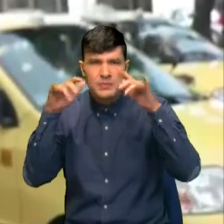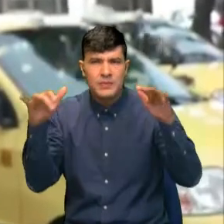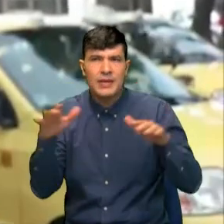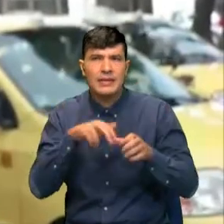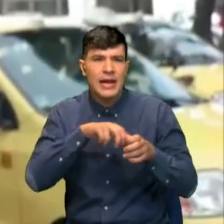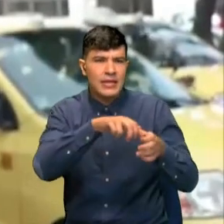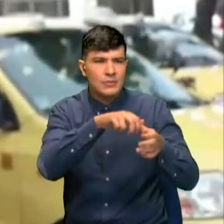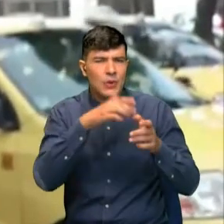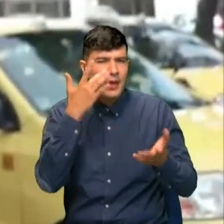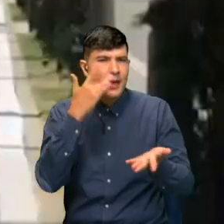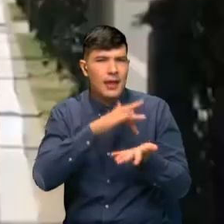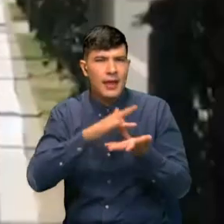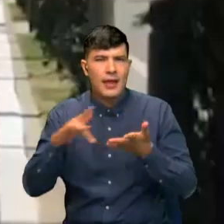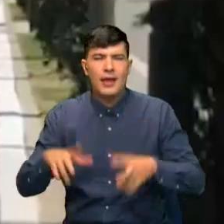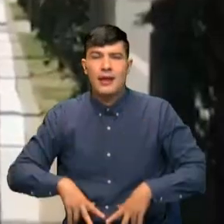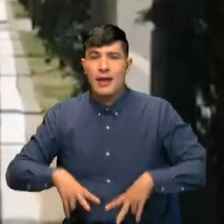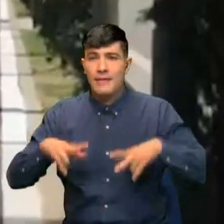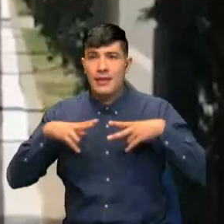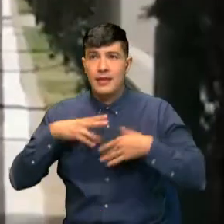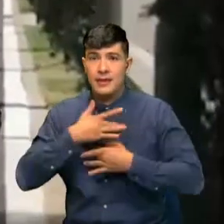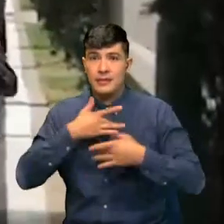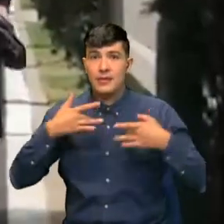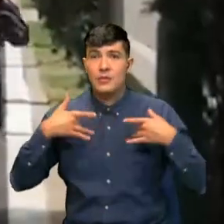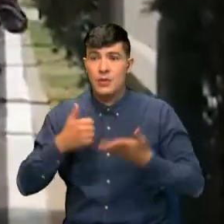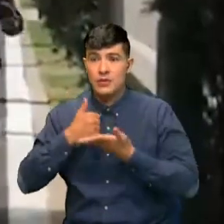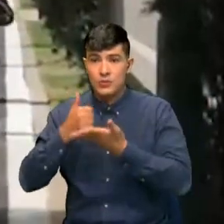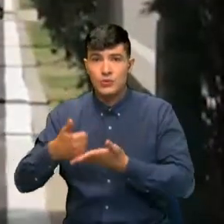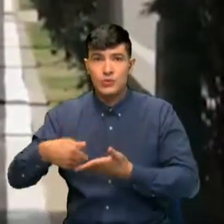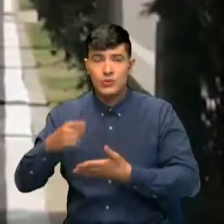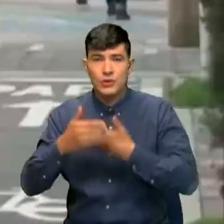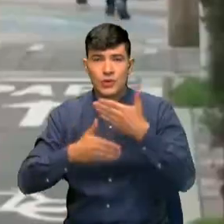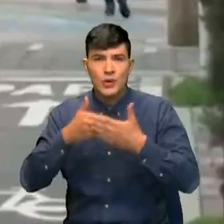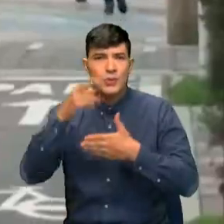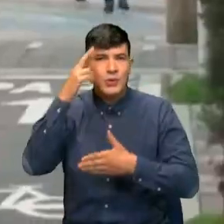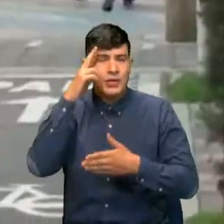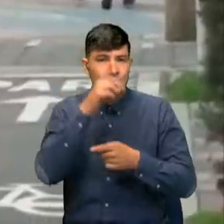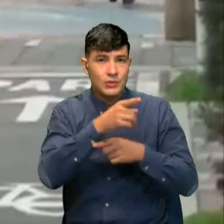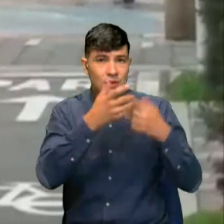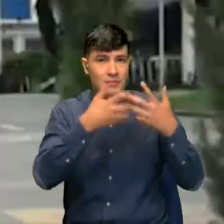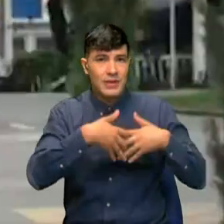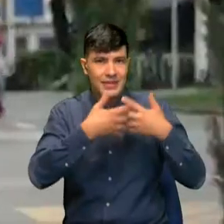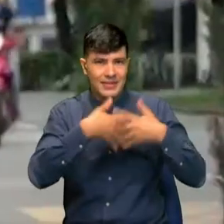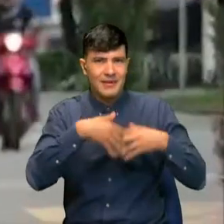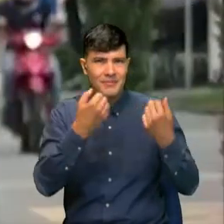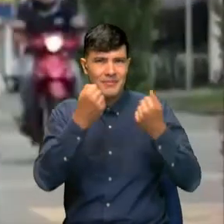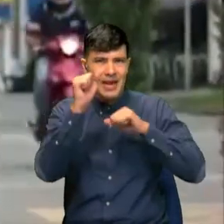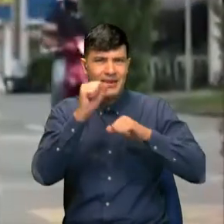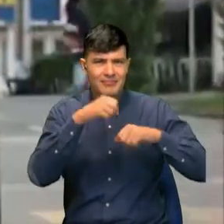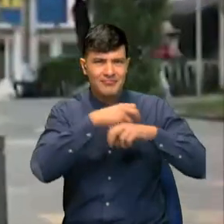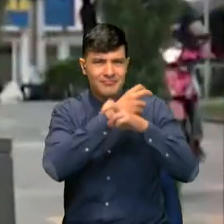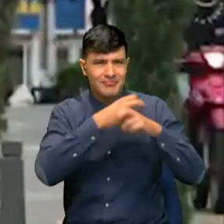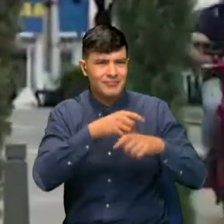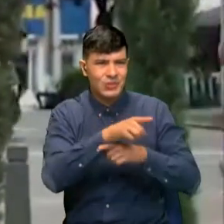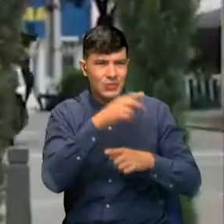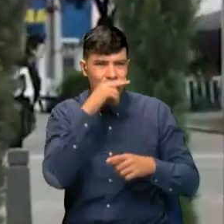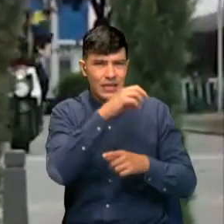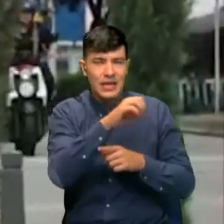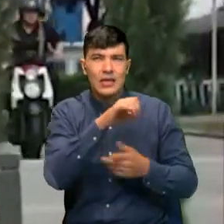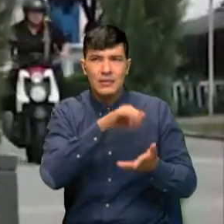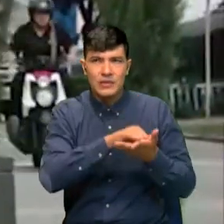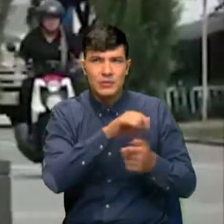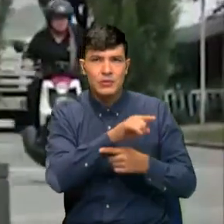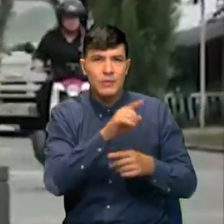sentido modo de vida saludable el consorcio parque de los niños ganadores de la licitación pública en la que participaron 60